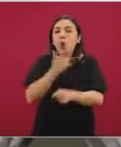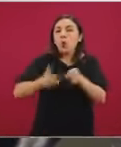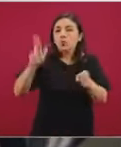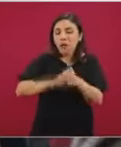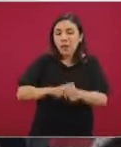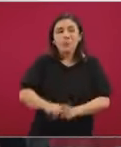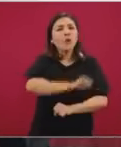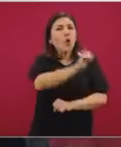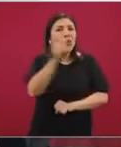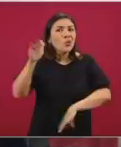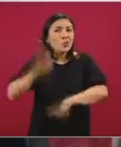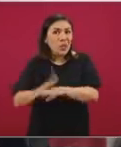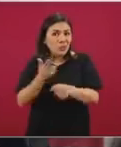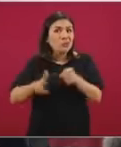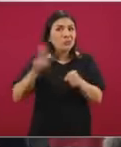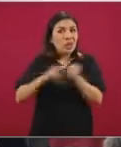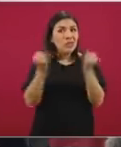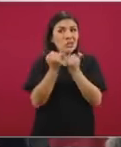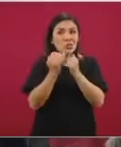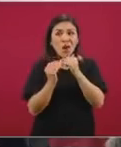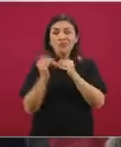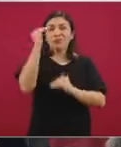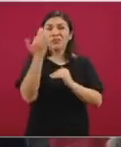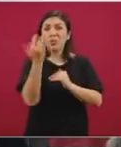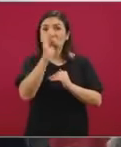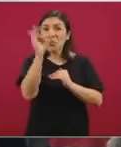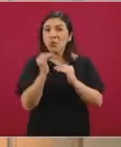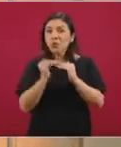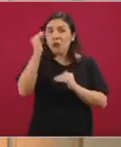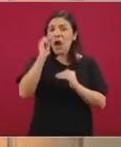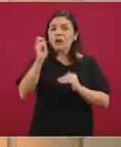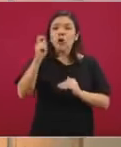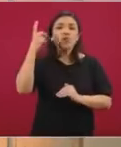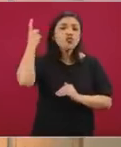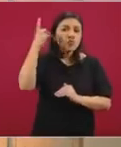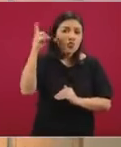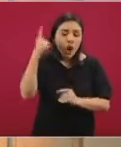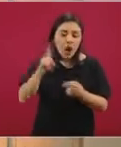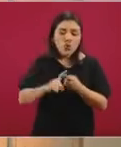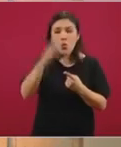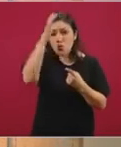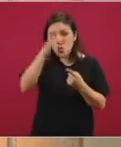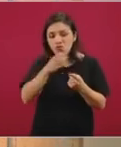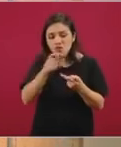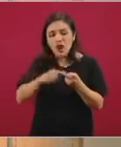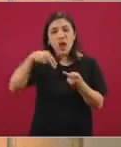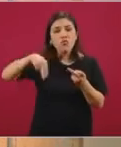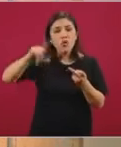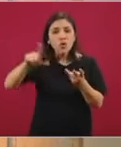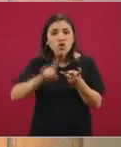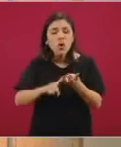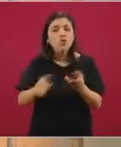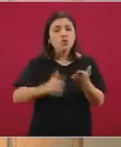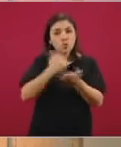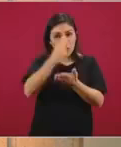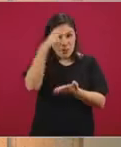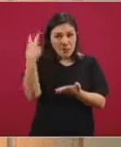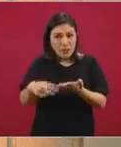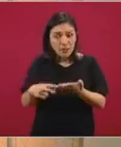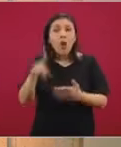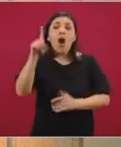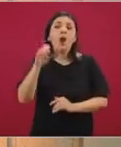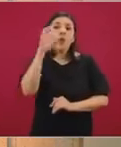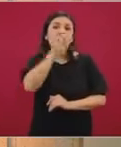Otras entidades que estarían por encima del 50% son Durango, Coahuila, Nuevo León, la Ciudad de México